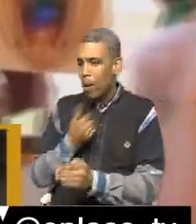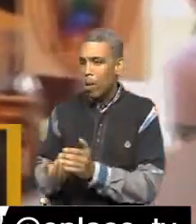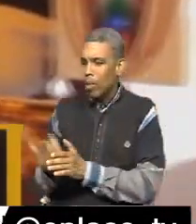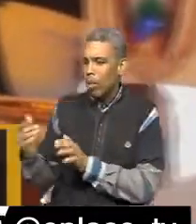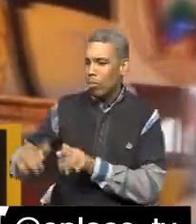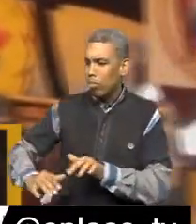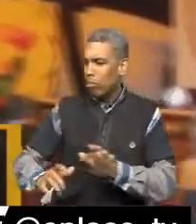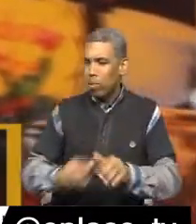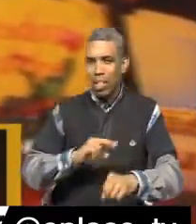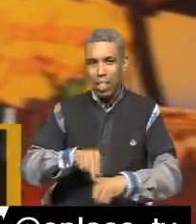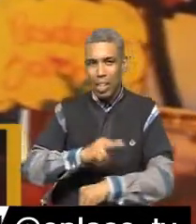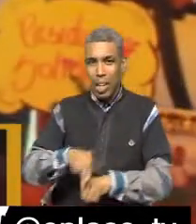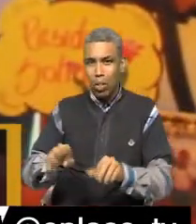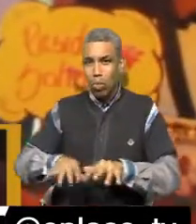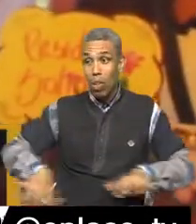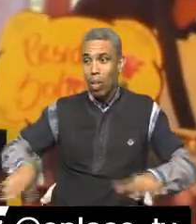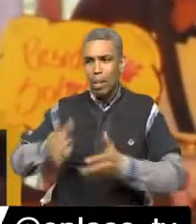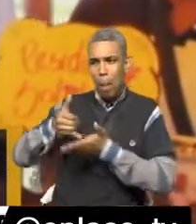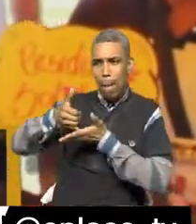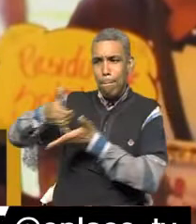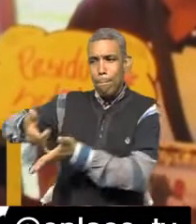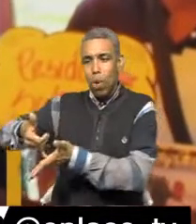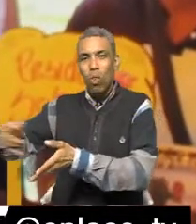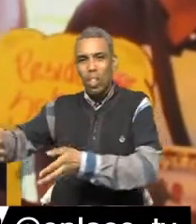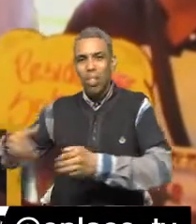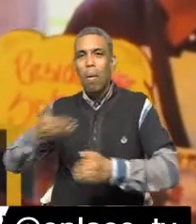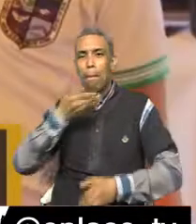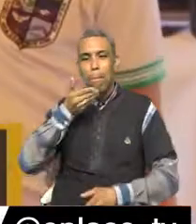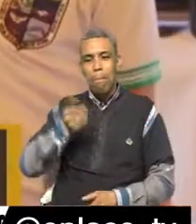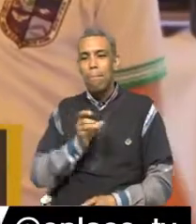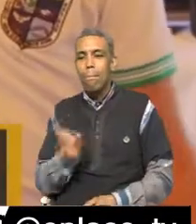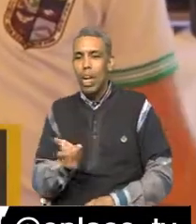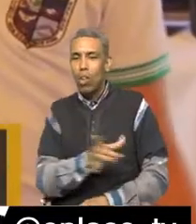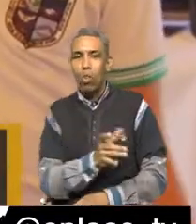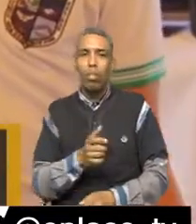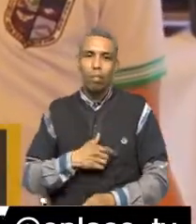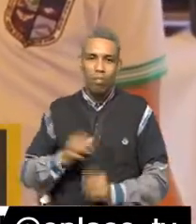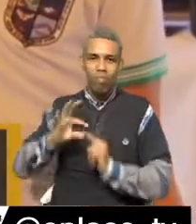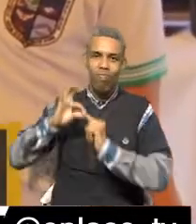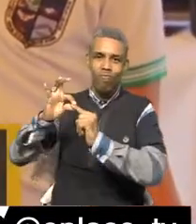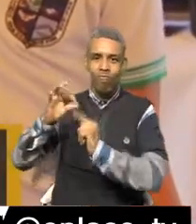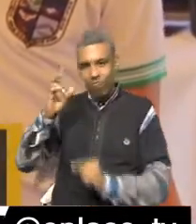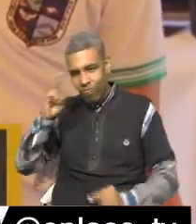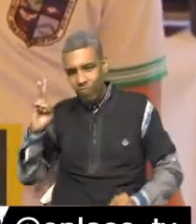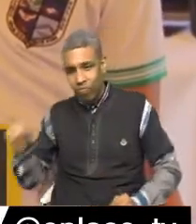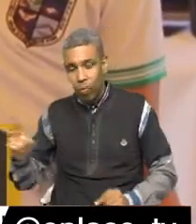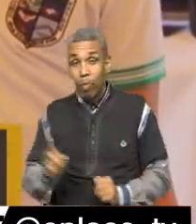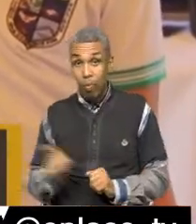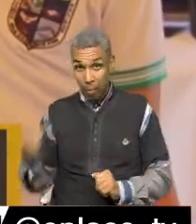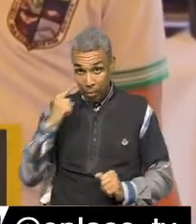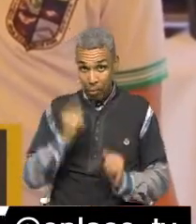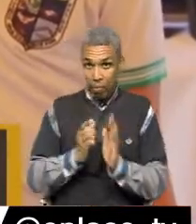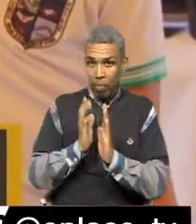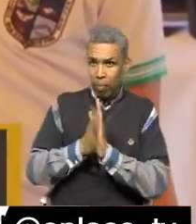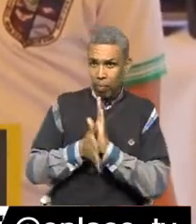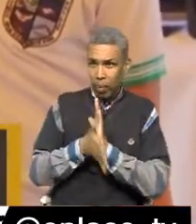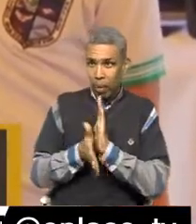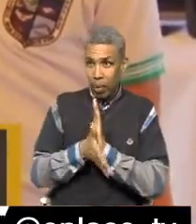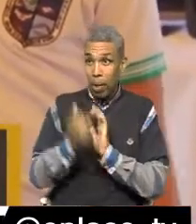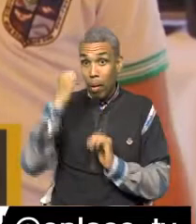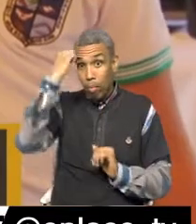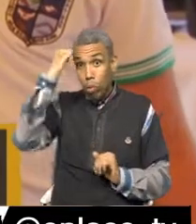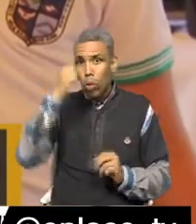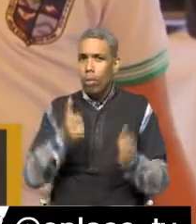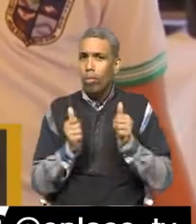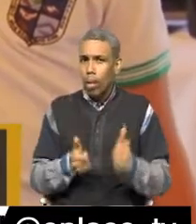en el encuentro Expo Prades. Es la recompensa pues al tanto trabajo que se hace con los padres de familia y con los niños. No solamente es un trabajo